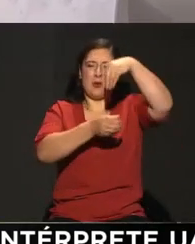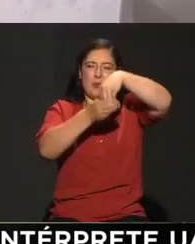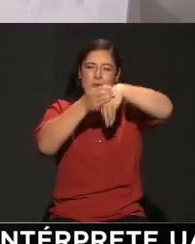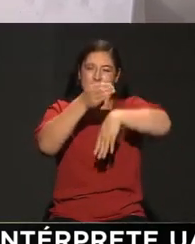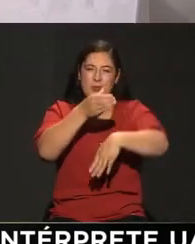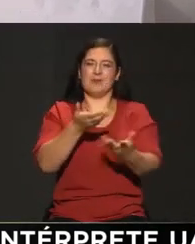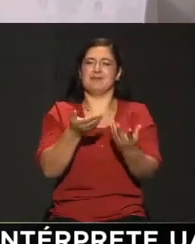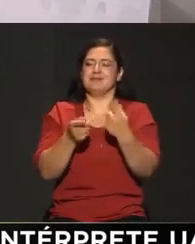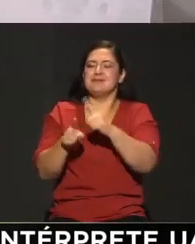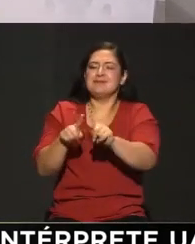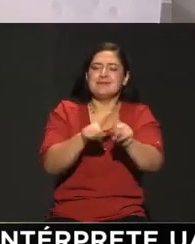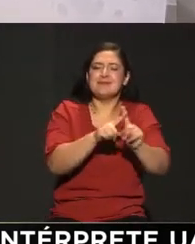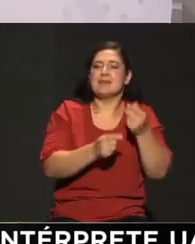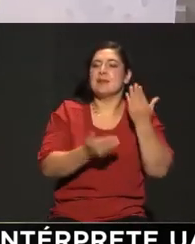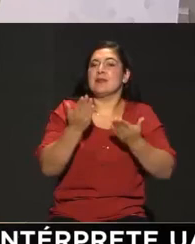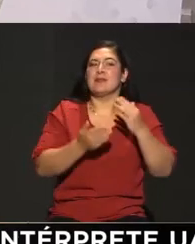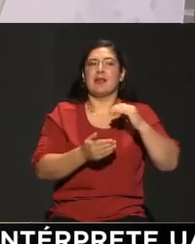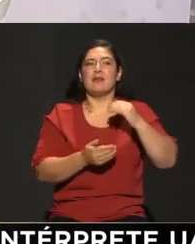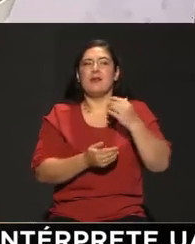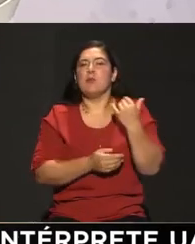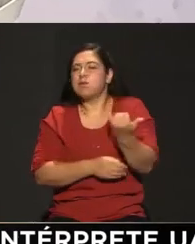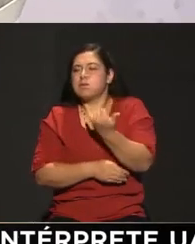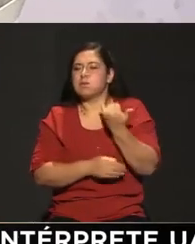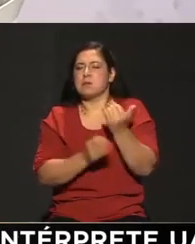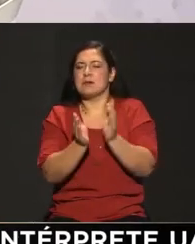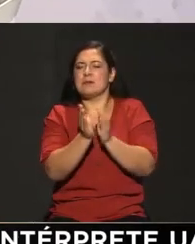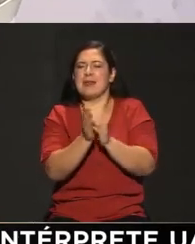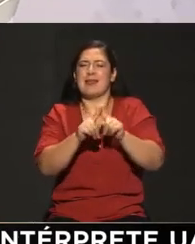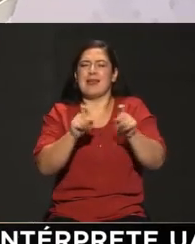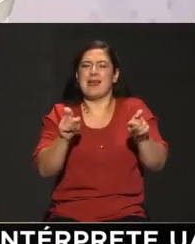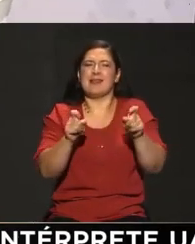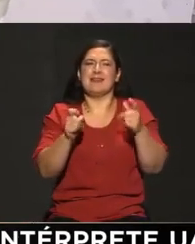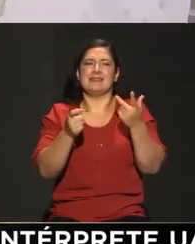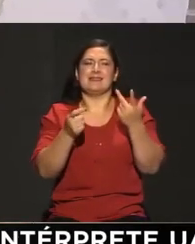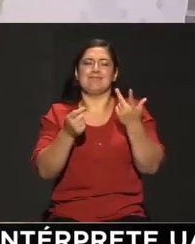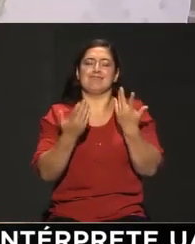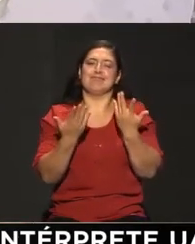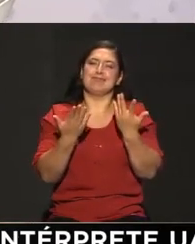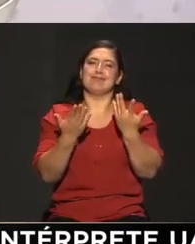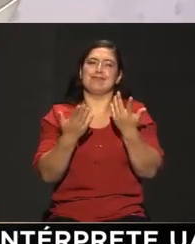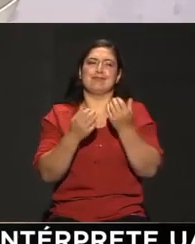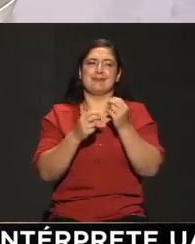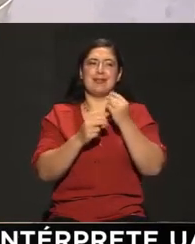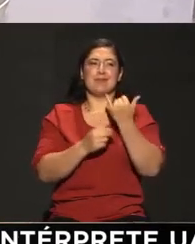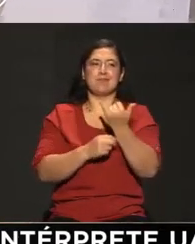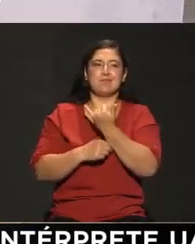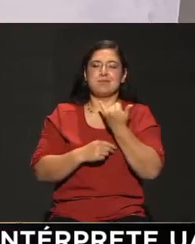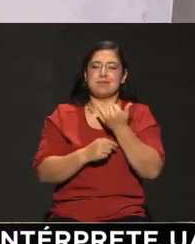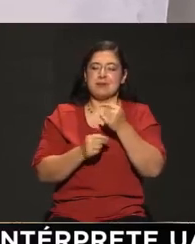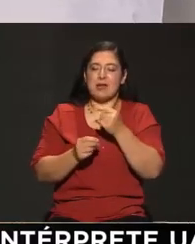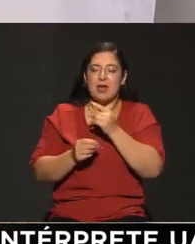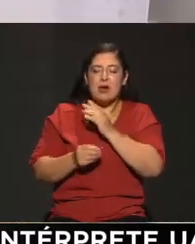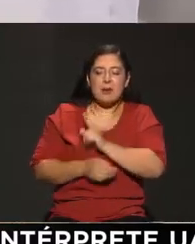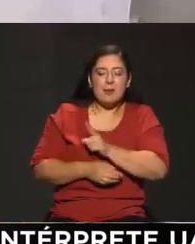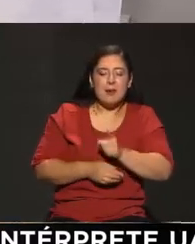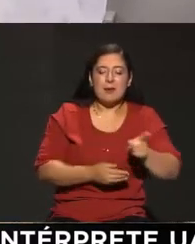si de pronto tienen algún instrumento temperado, que ya hemos dicho, esos instrumentos que ya vienen, para explicarlo fácil, armaditos, listos con las notas